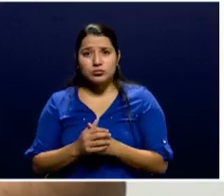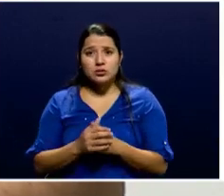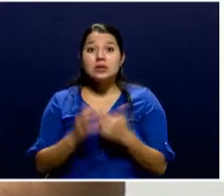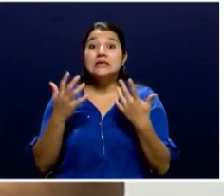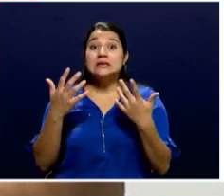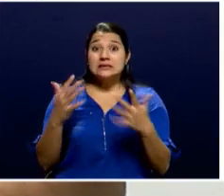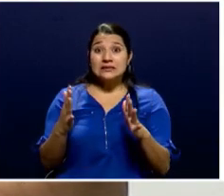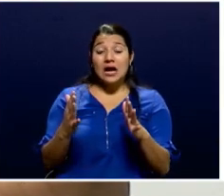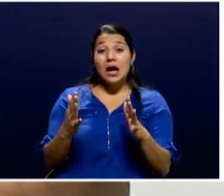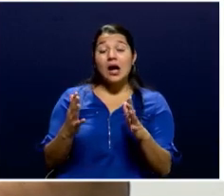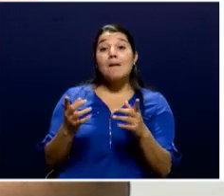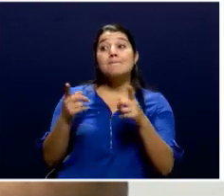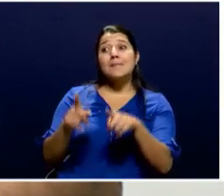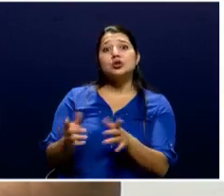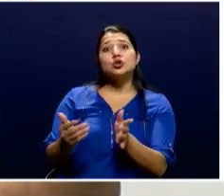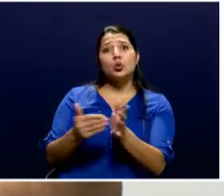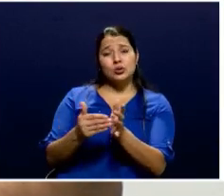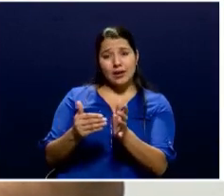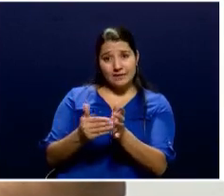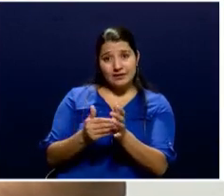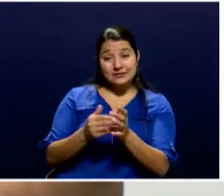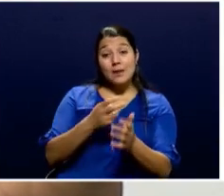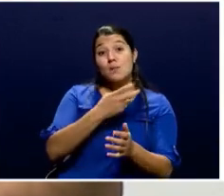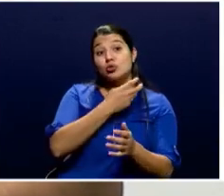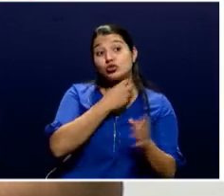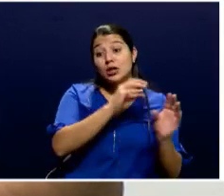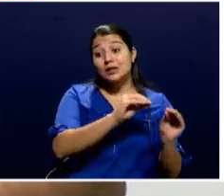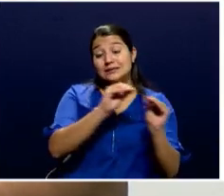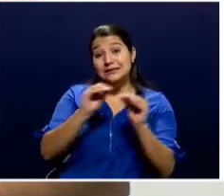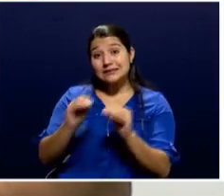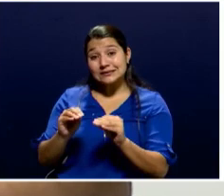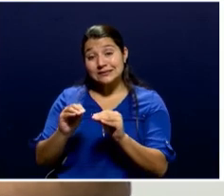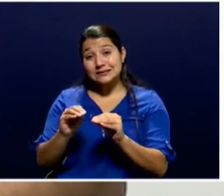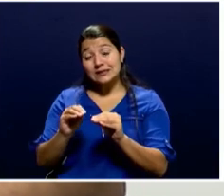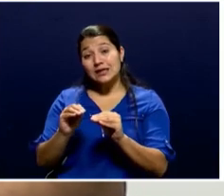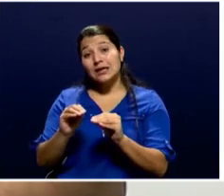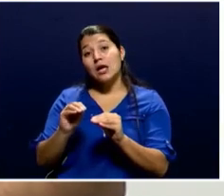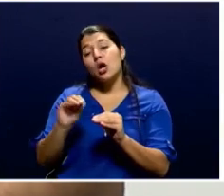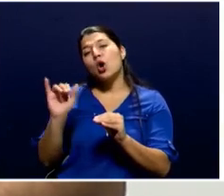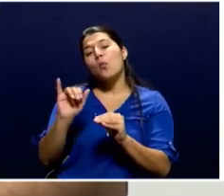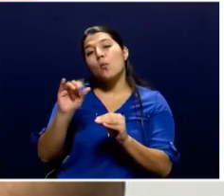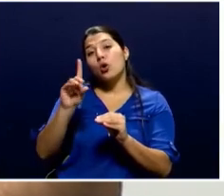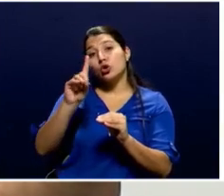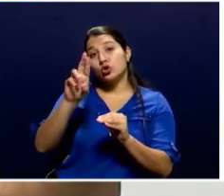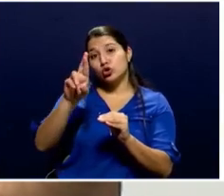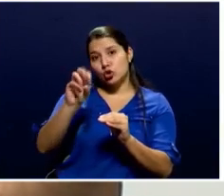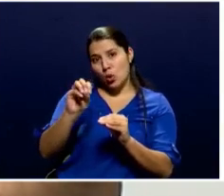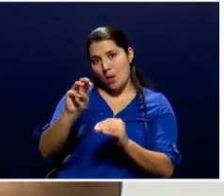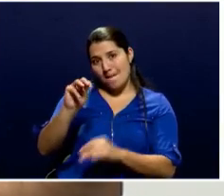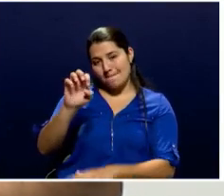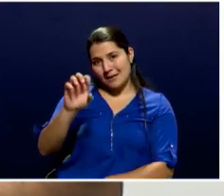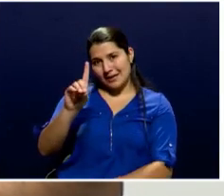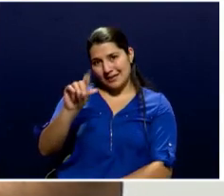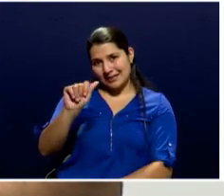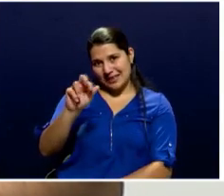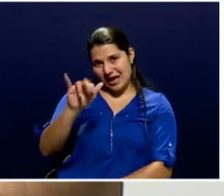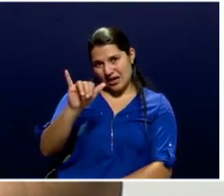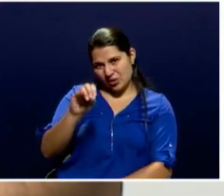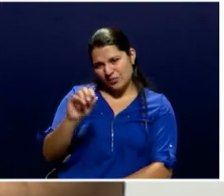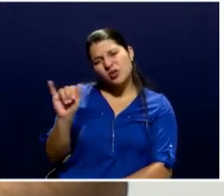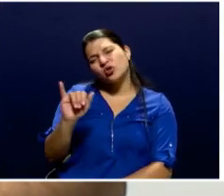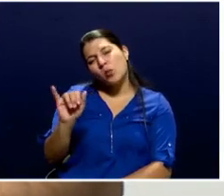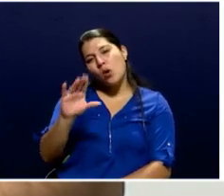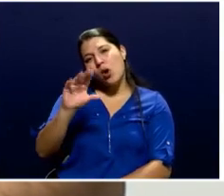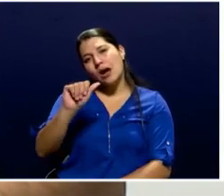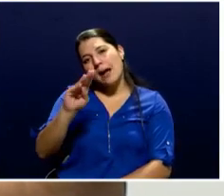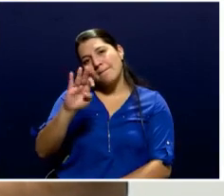murciélago a un dromedario, que es como un camello, y cuando brincó al camello, brincó en el Oriente Medio